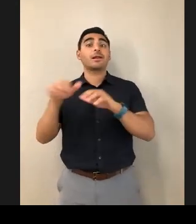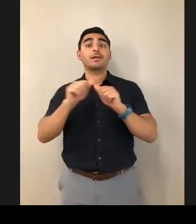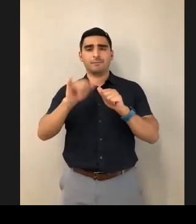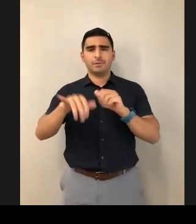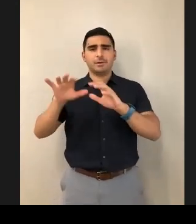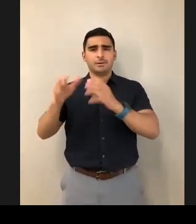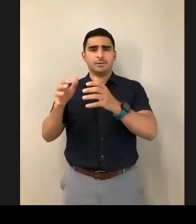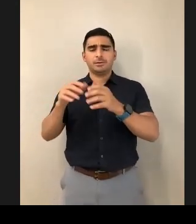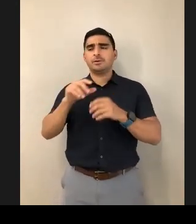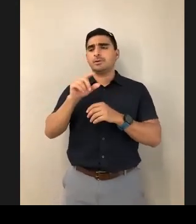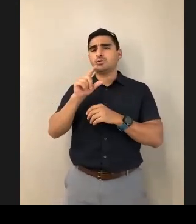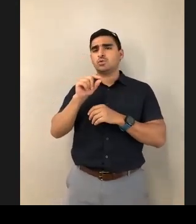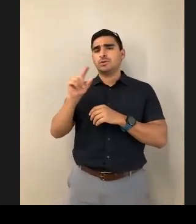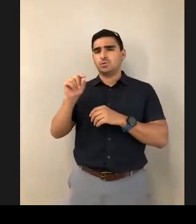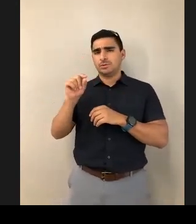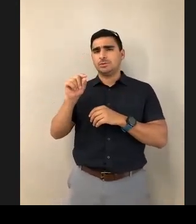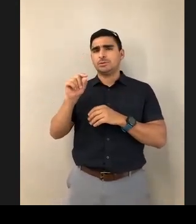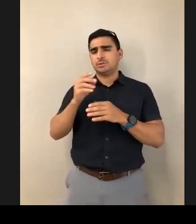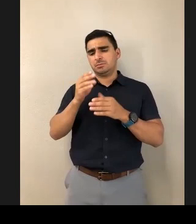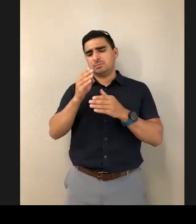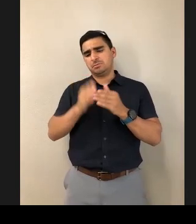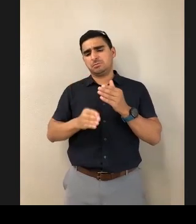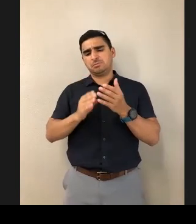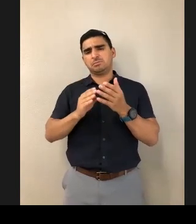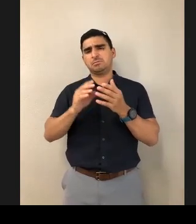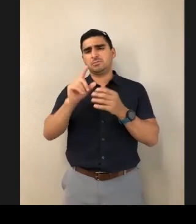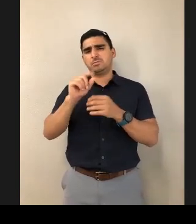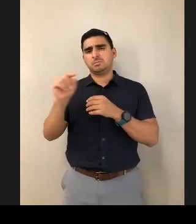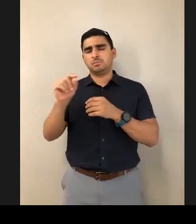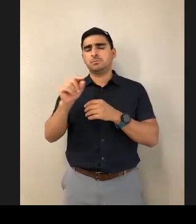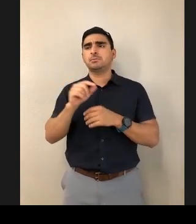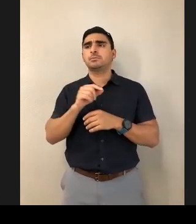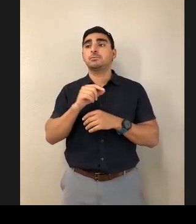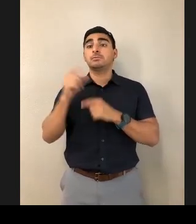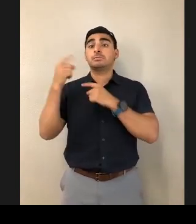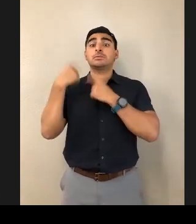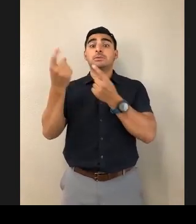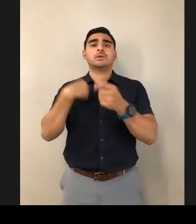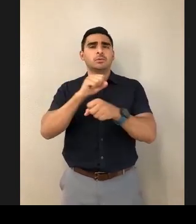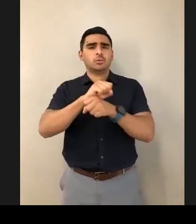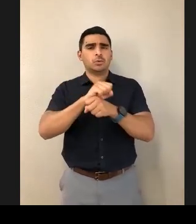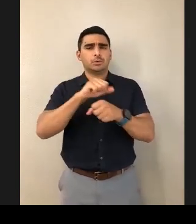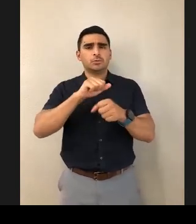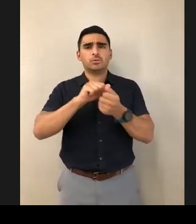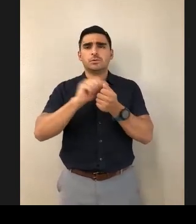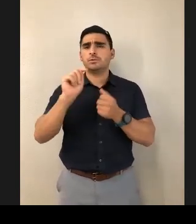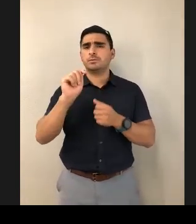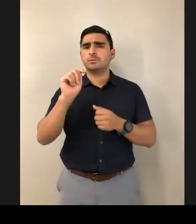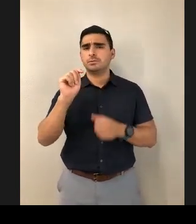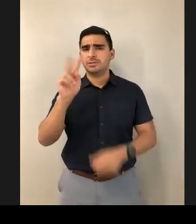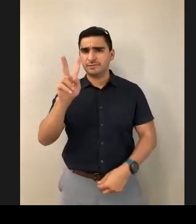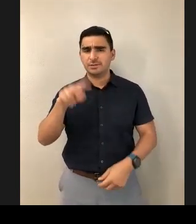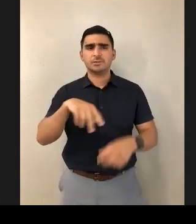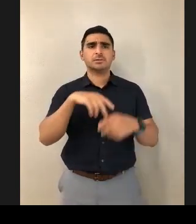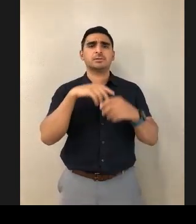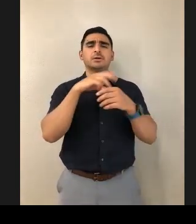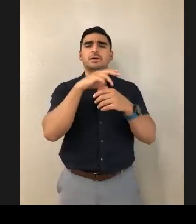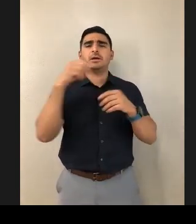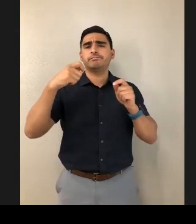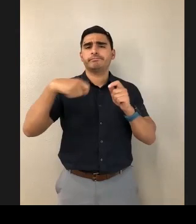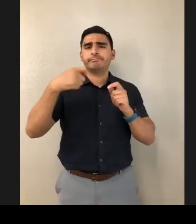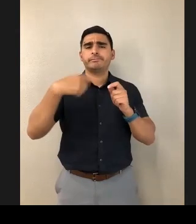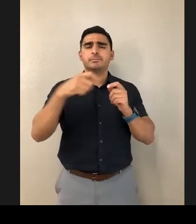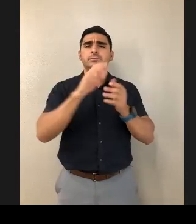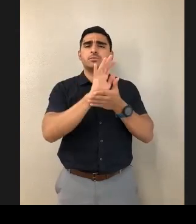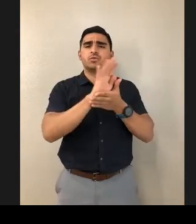salí a finales de 2020 y desde ese entonces trabajé en la televisión y